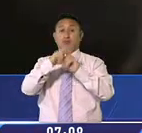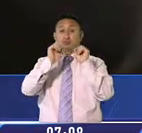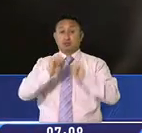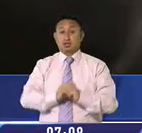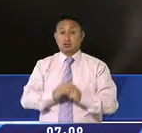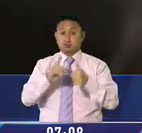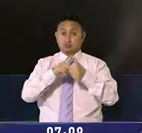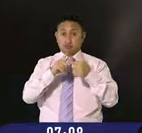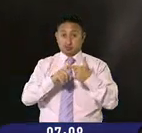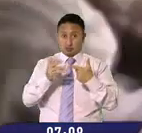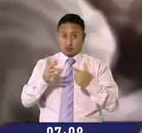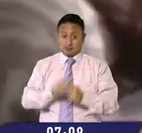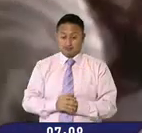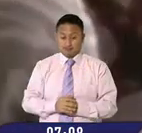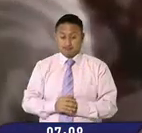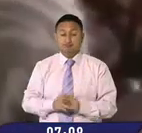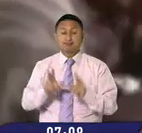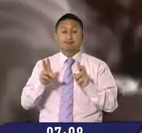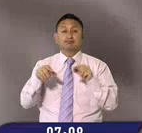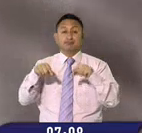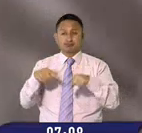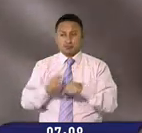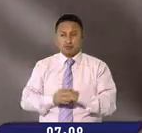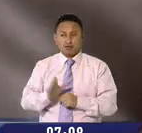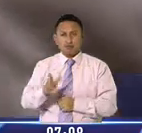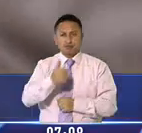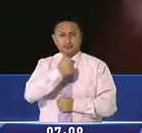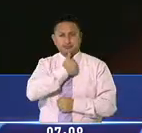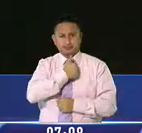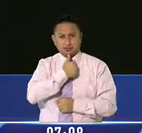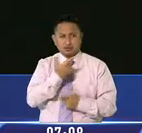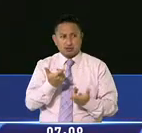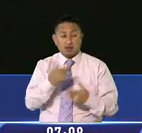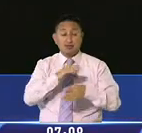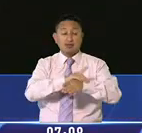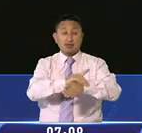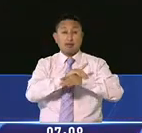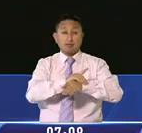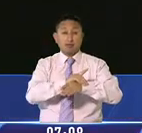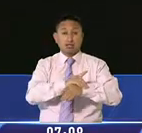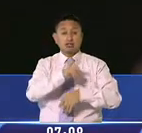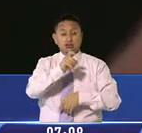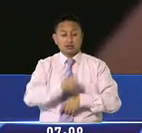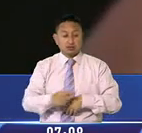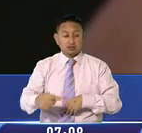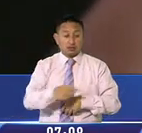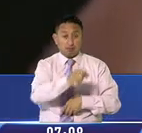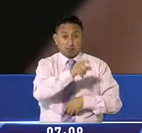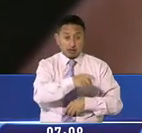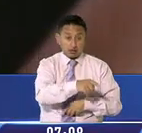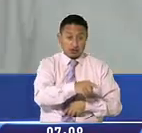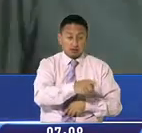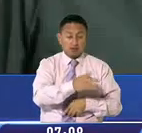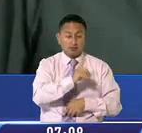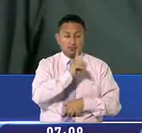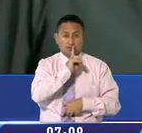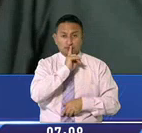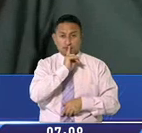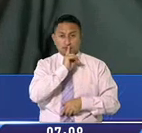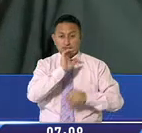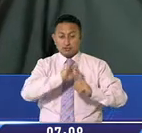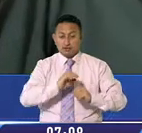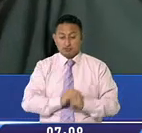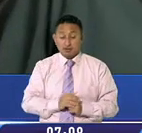de la confidencialidad, es decir, que los médicos deben guardar el secreto profesional para evitar la revictimización de las